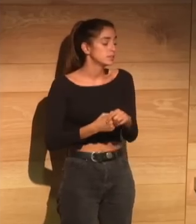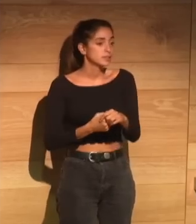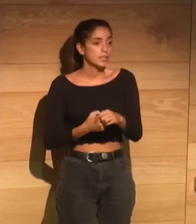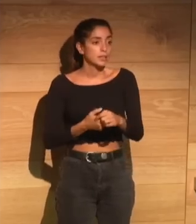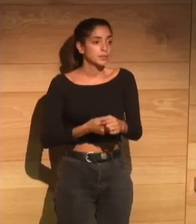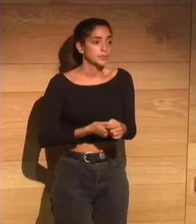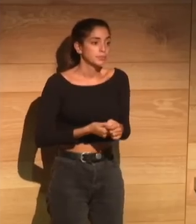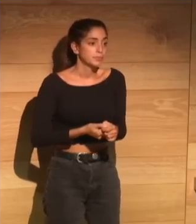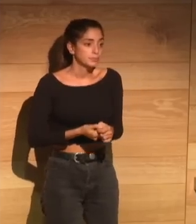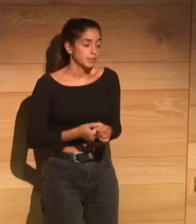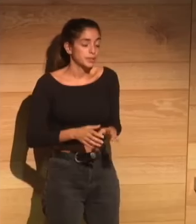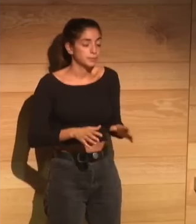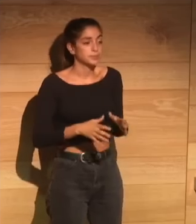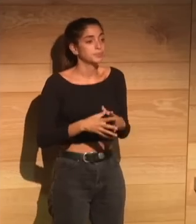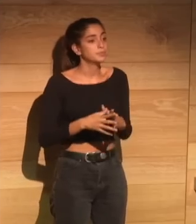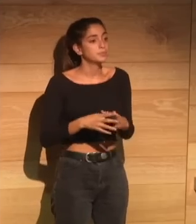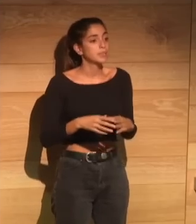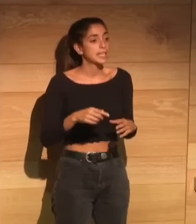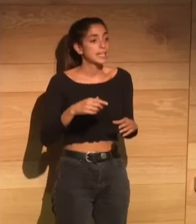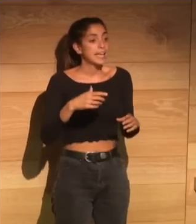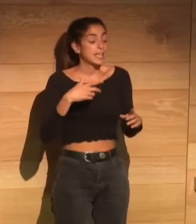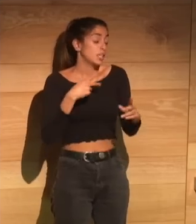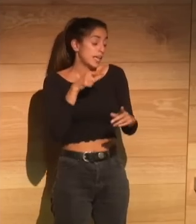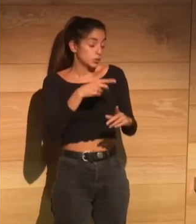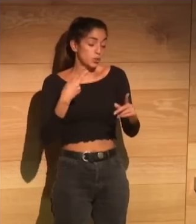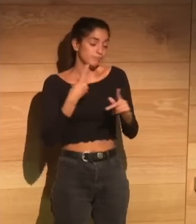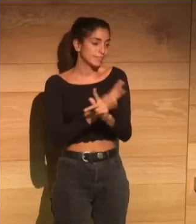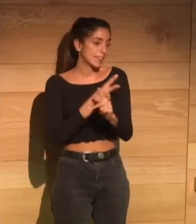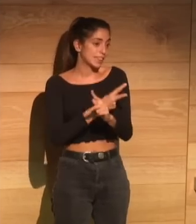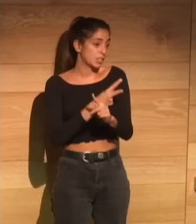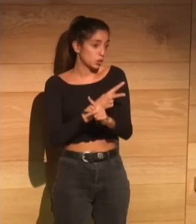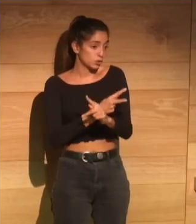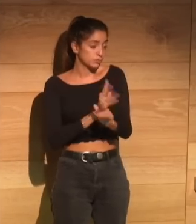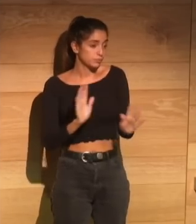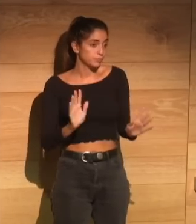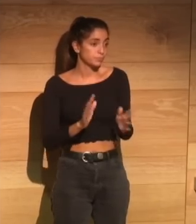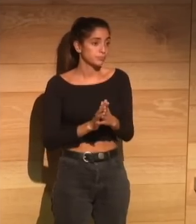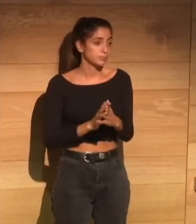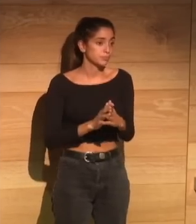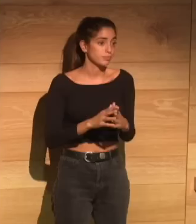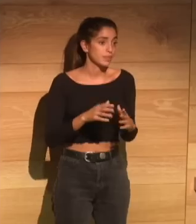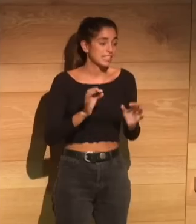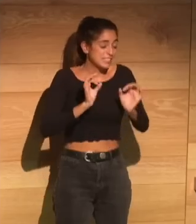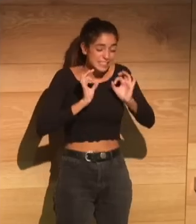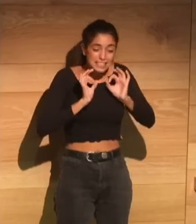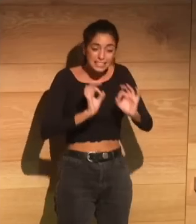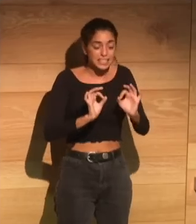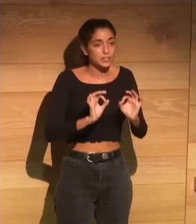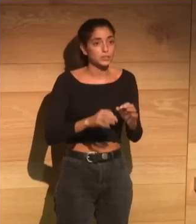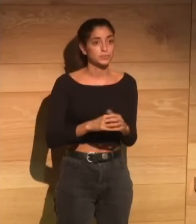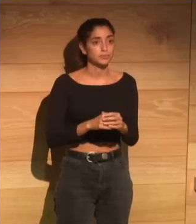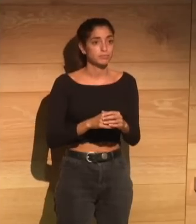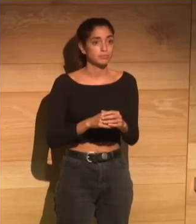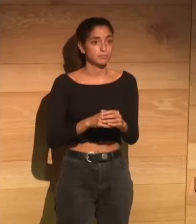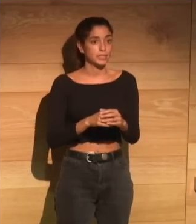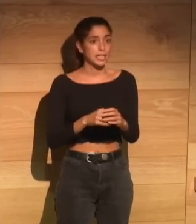esqueleto que va bailando y es un TikTok. Tal cual, de un esqueleto, lo que tenéis aquí es exactamente la idea de un TikTok. Si le